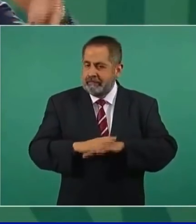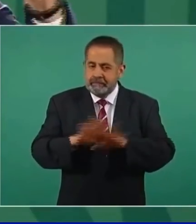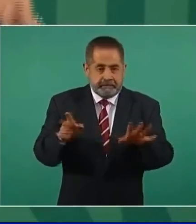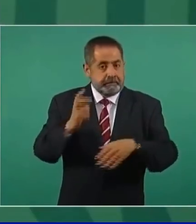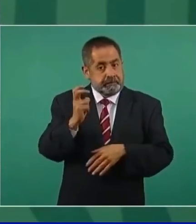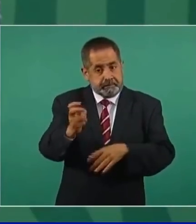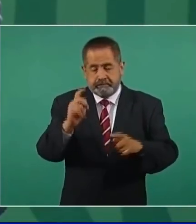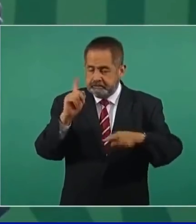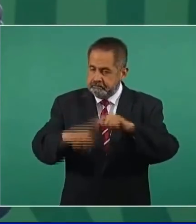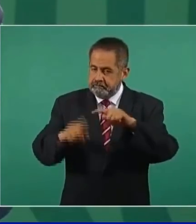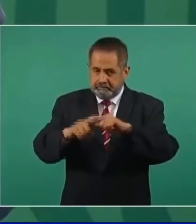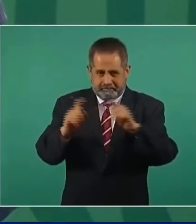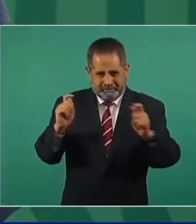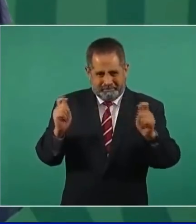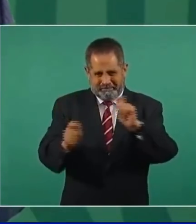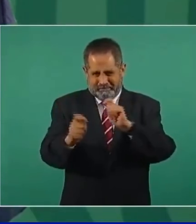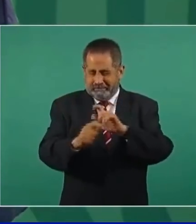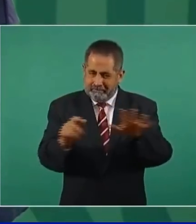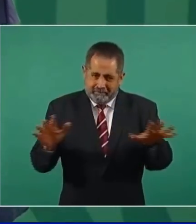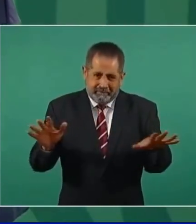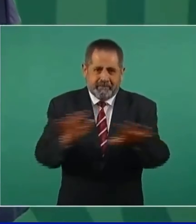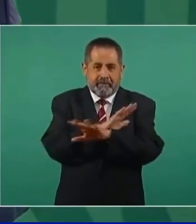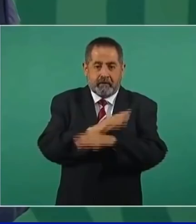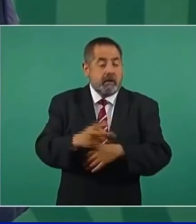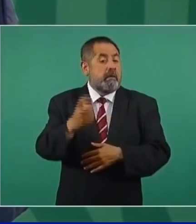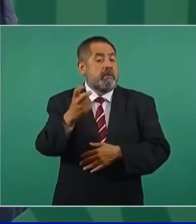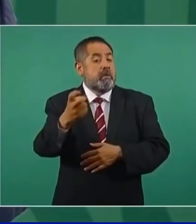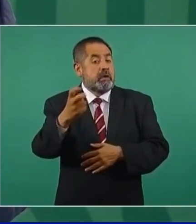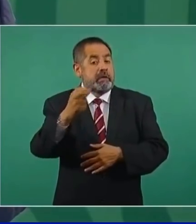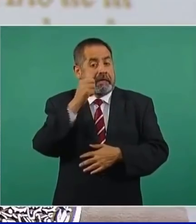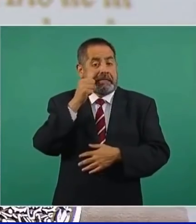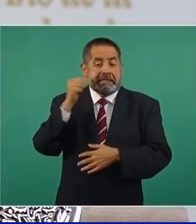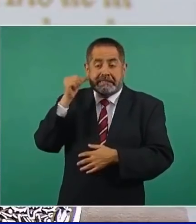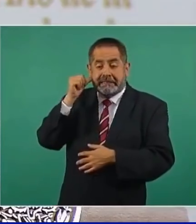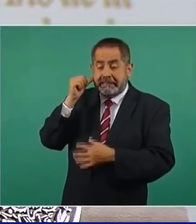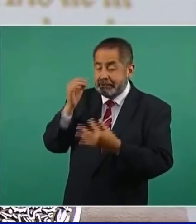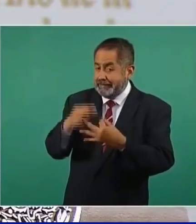cambiando. Por eso fue muy importante lo de ayer,